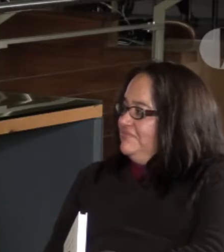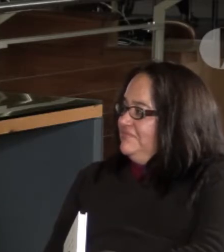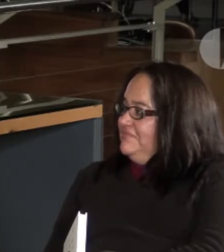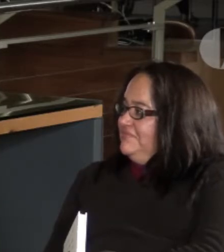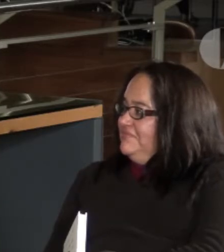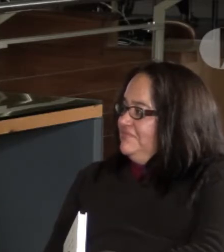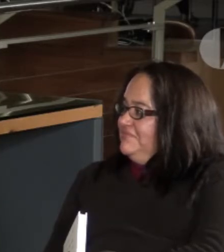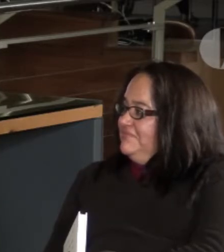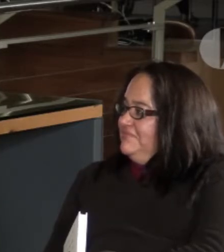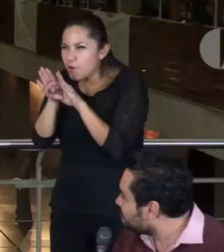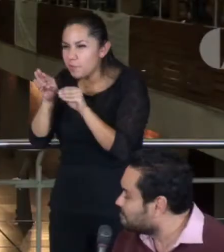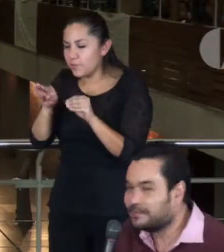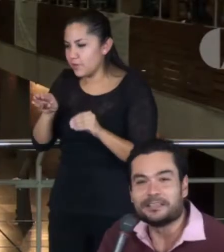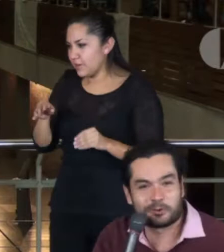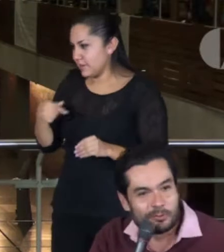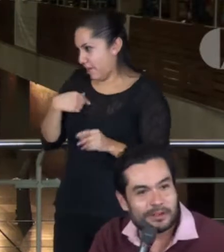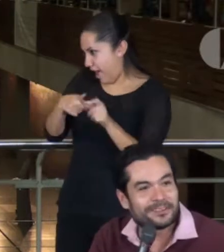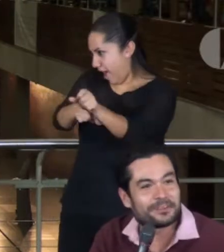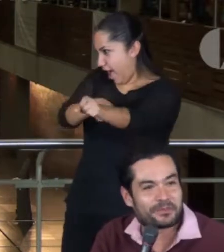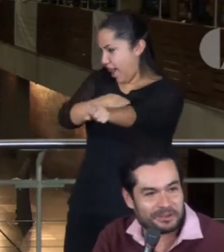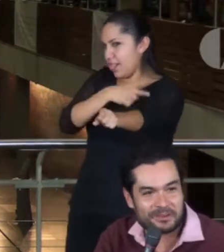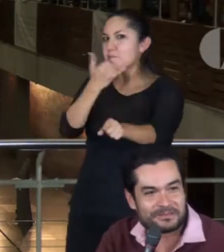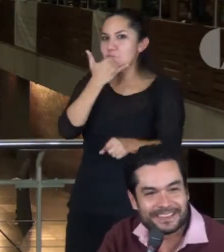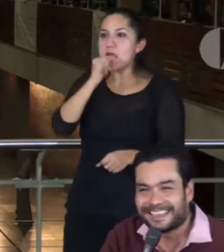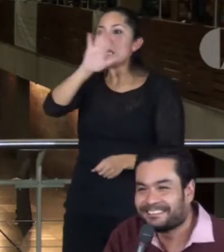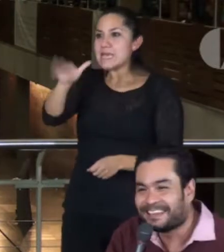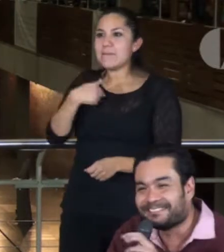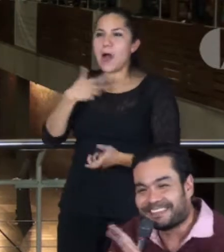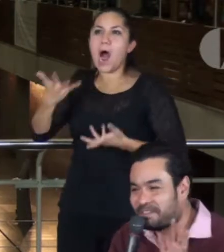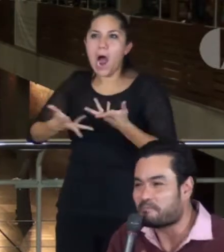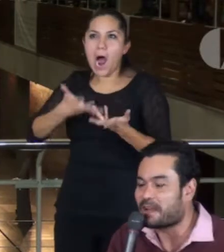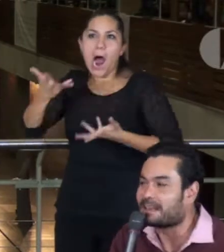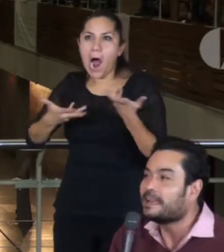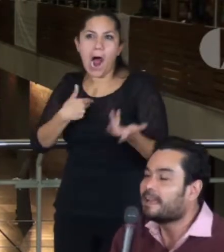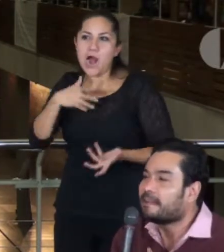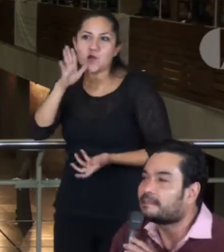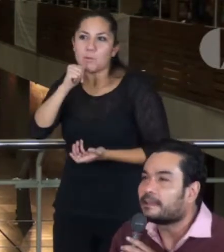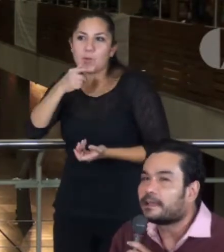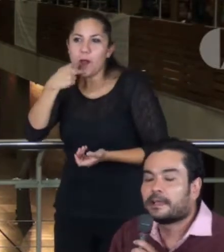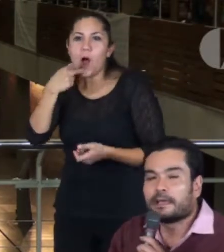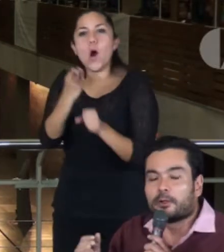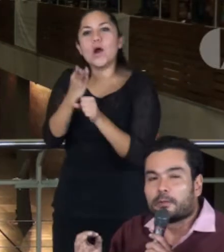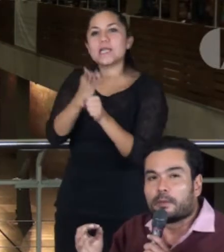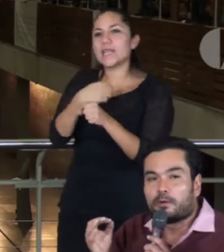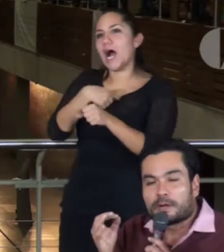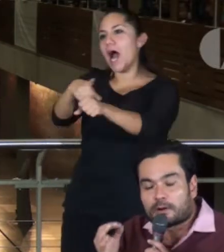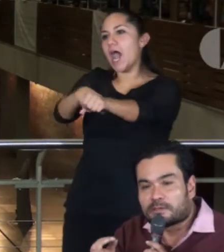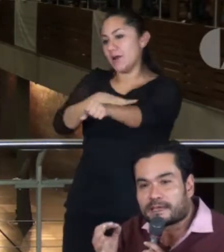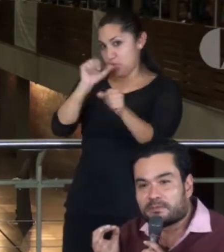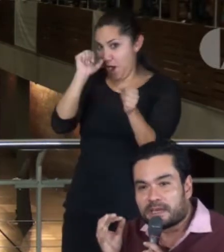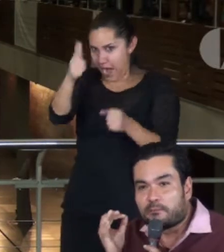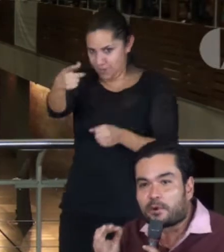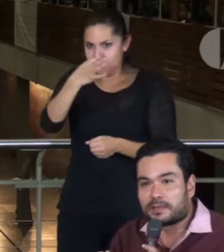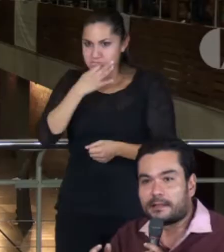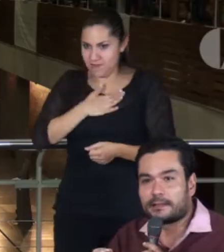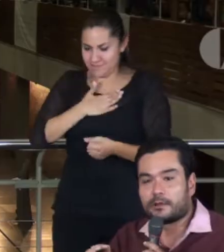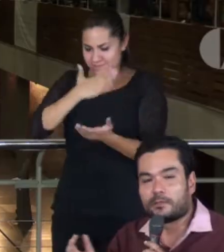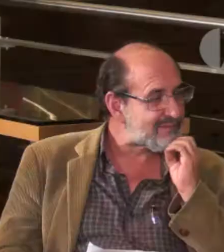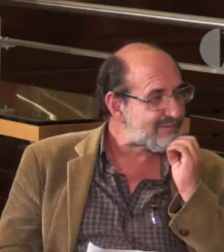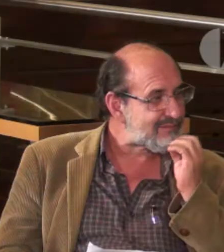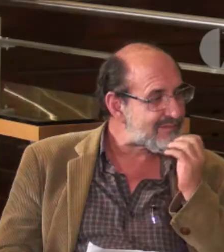tal yo que no quería hablar nada disculpen o sea por favor me paran este una cosa que es bien importante